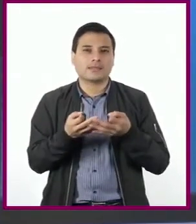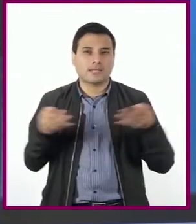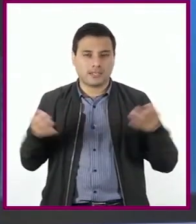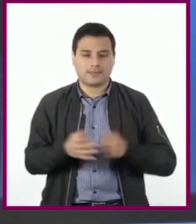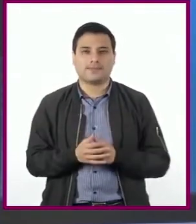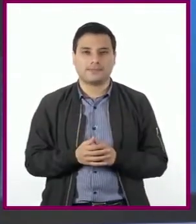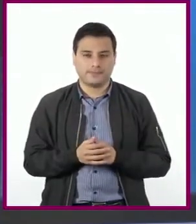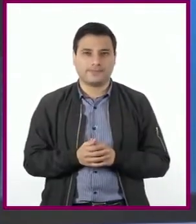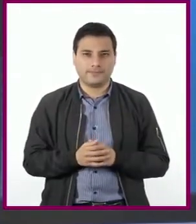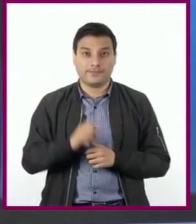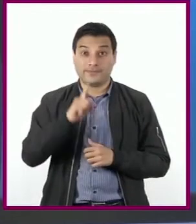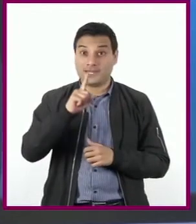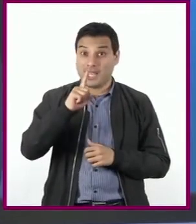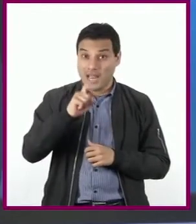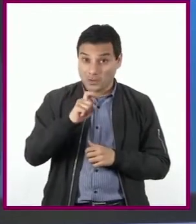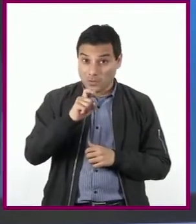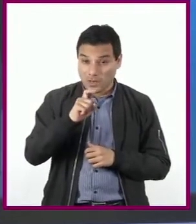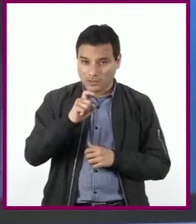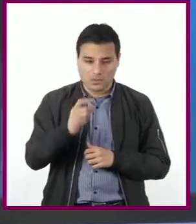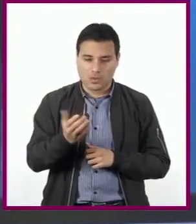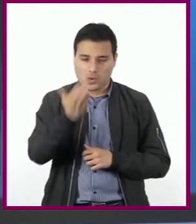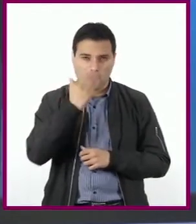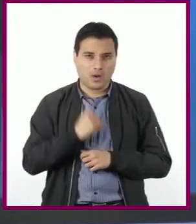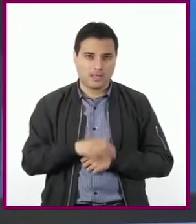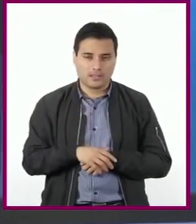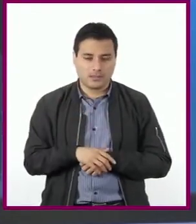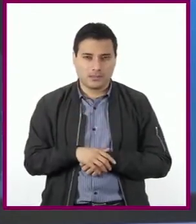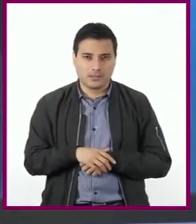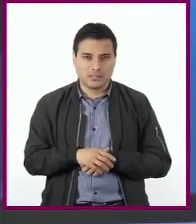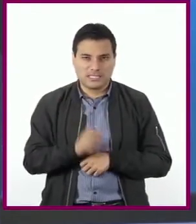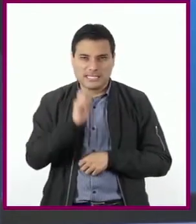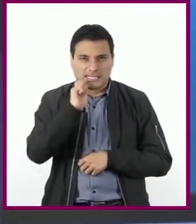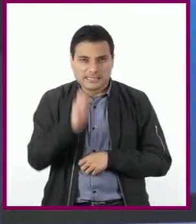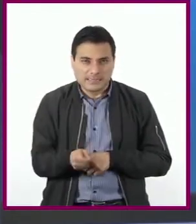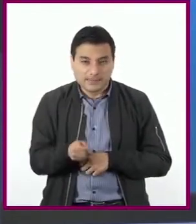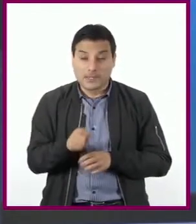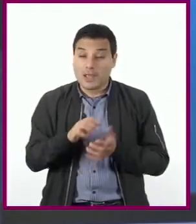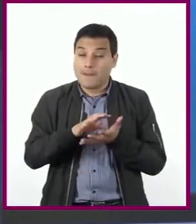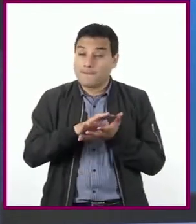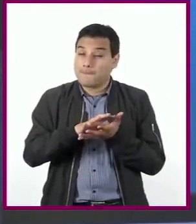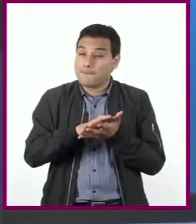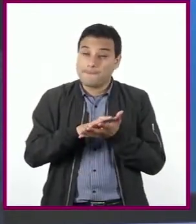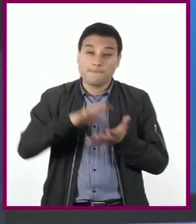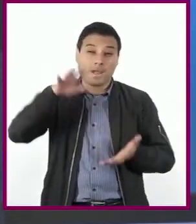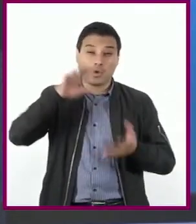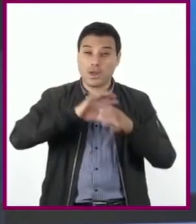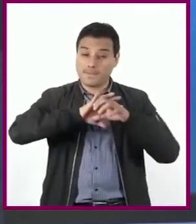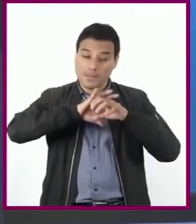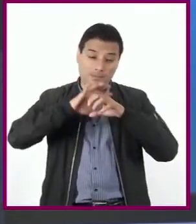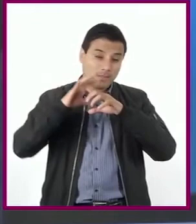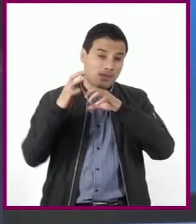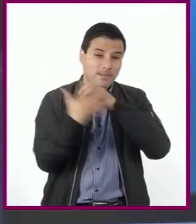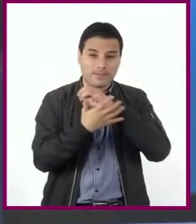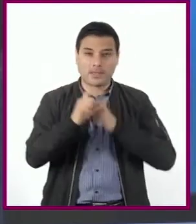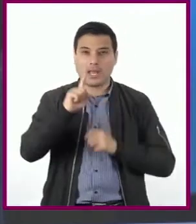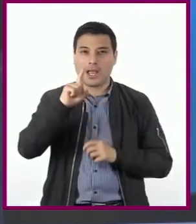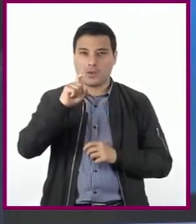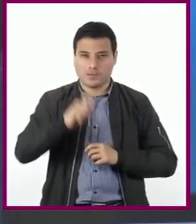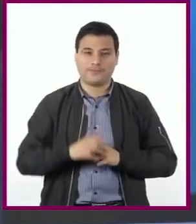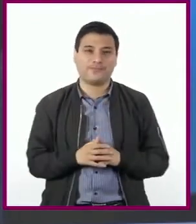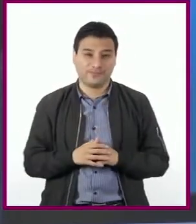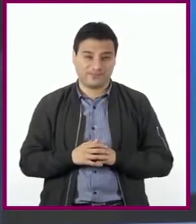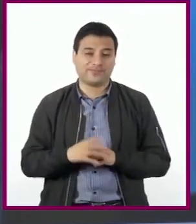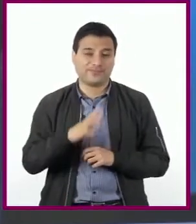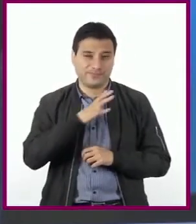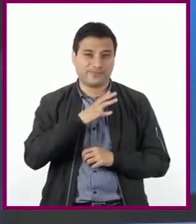no está cubierta por agua, lo que significa que la mayor porción de la Tierra está cubierta por el